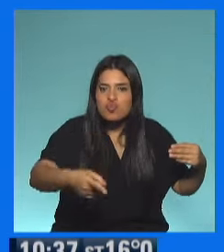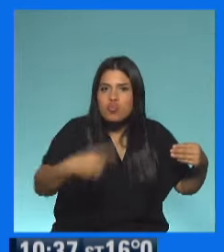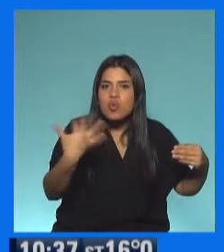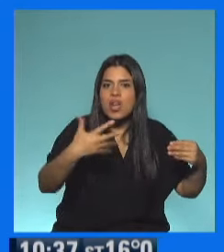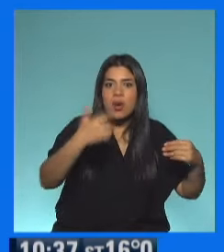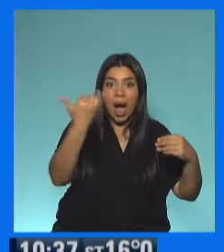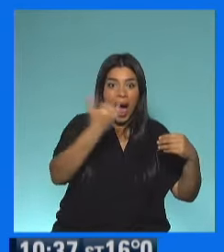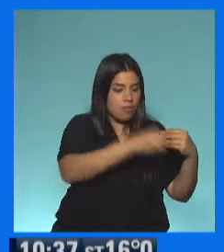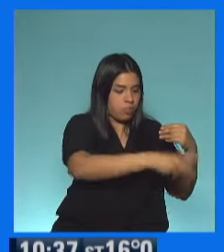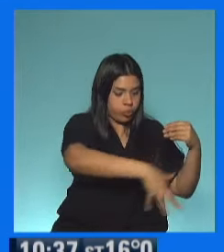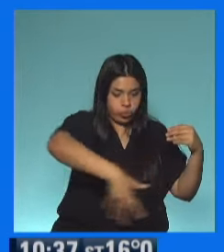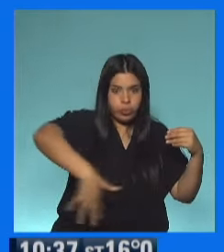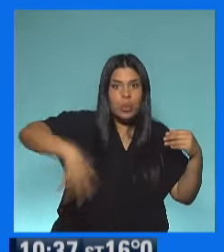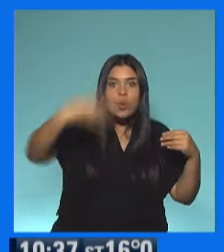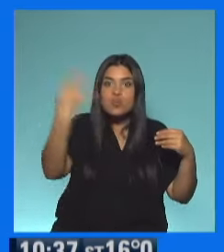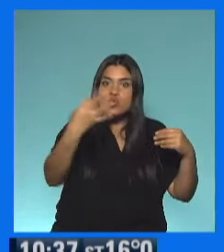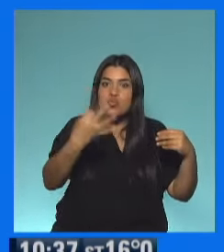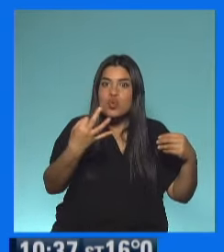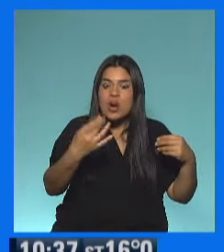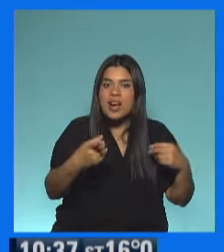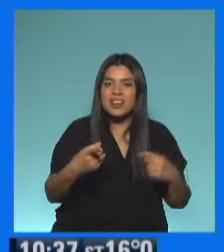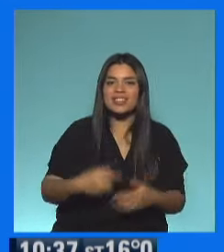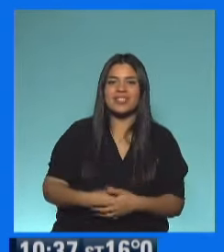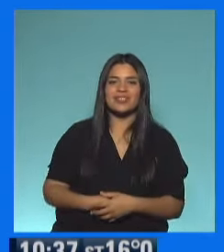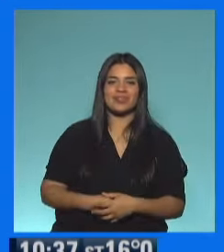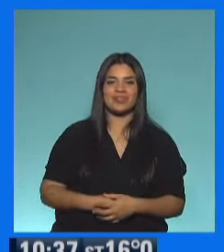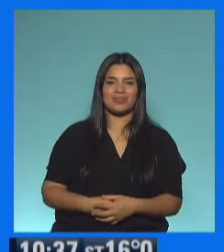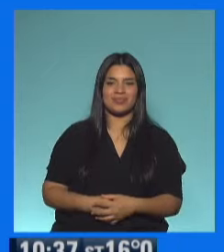flecos. Hermoso estandarte, Otis.